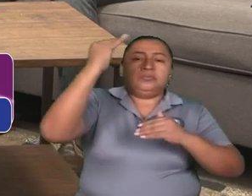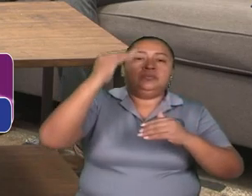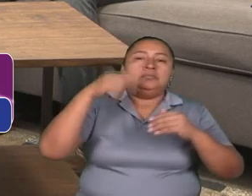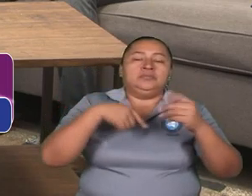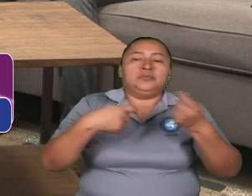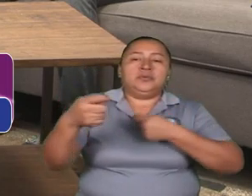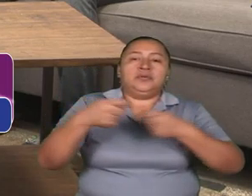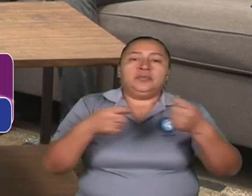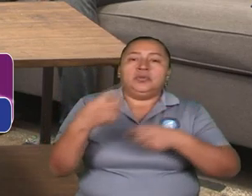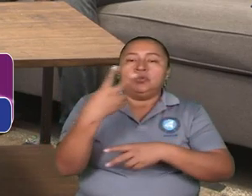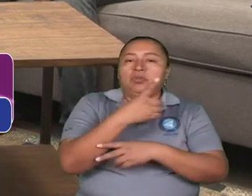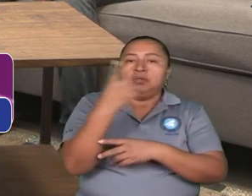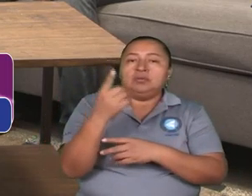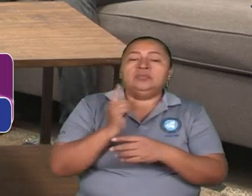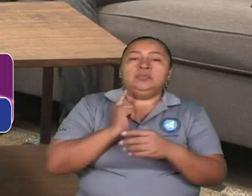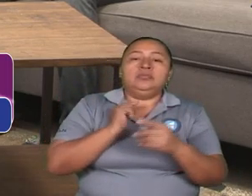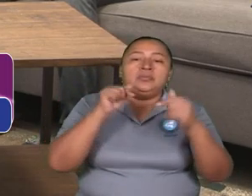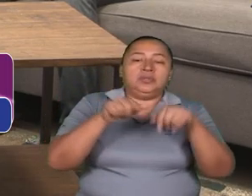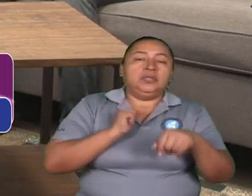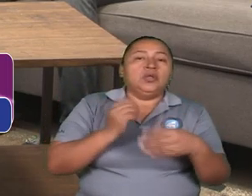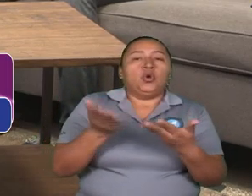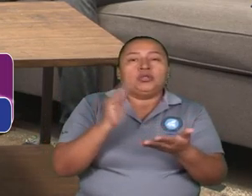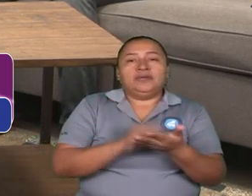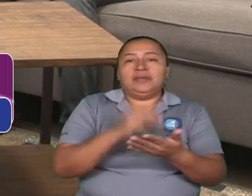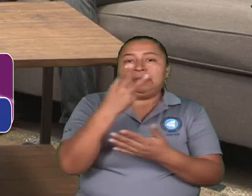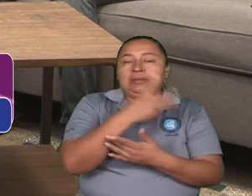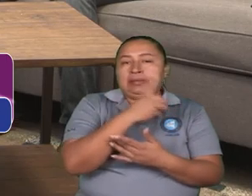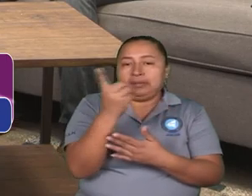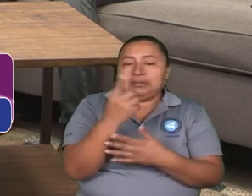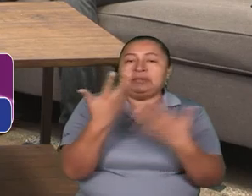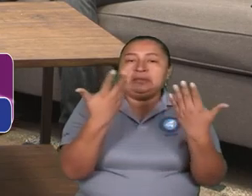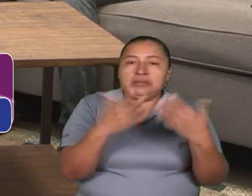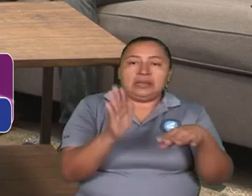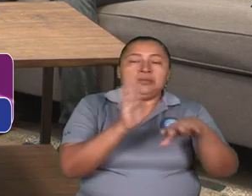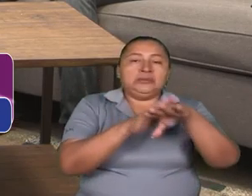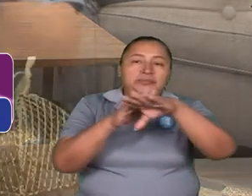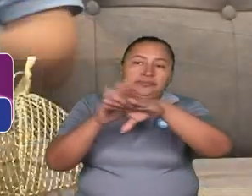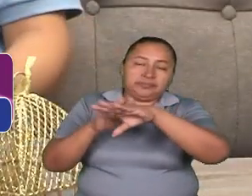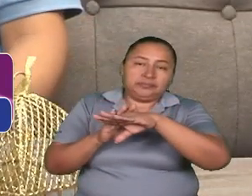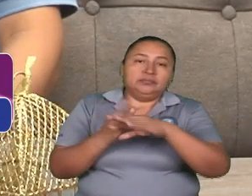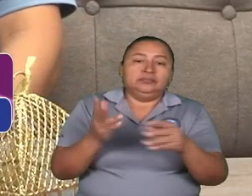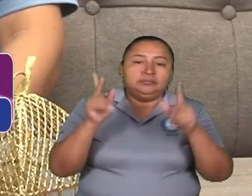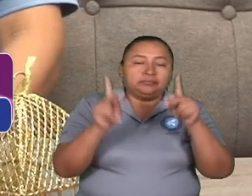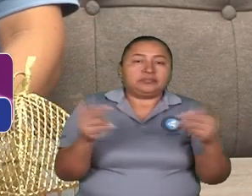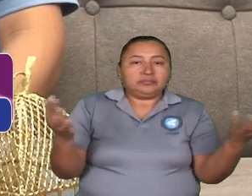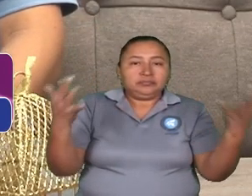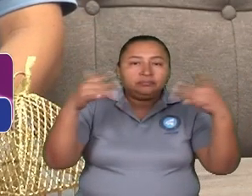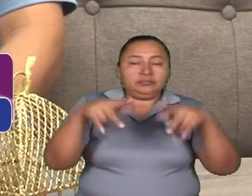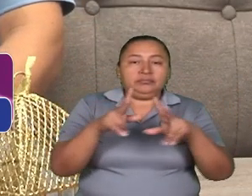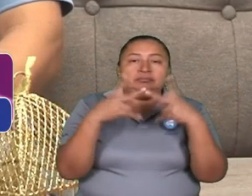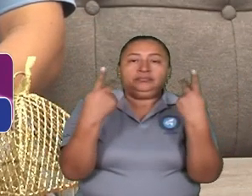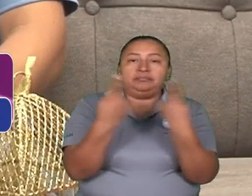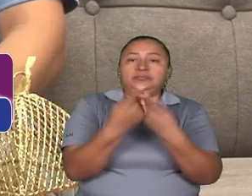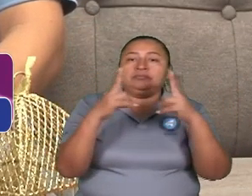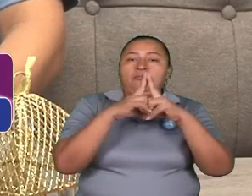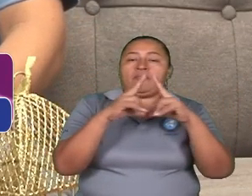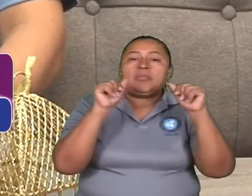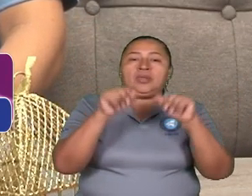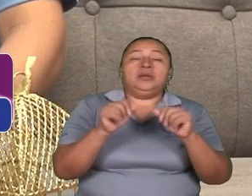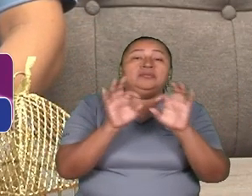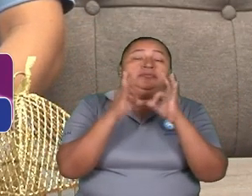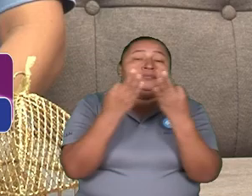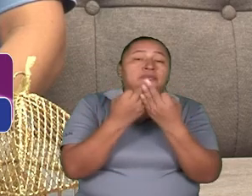que ahora venimos para el próximo Feria del Comercio Navideño, que va a ser 14, 15 y 16, a